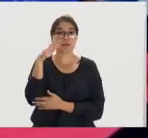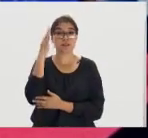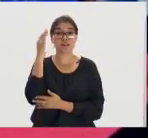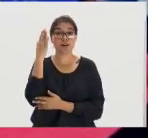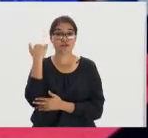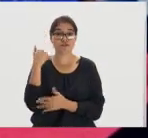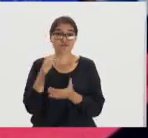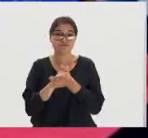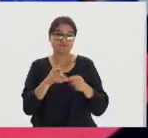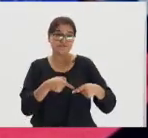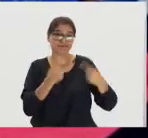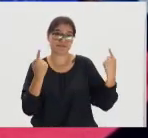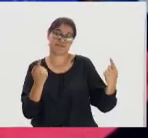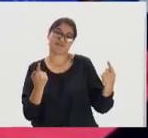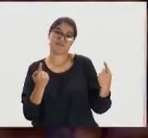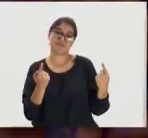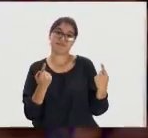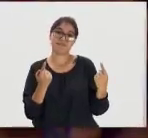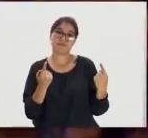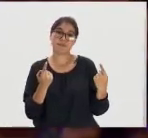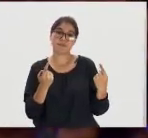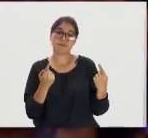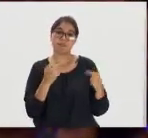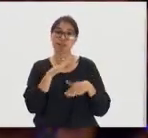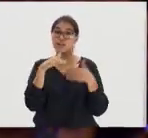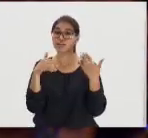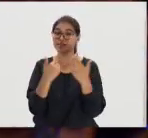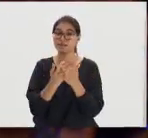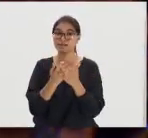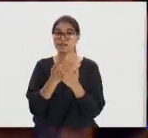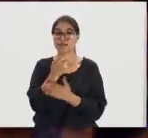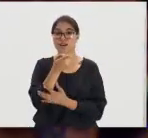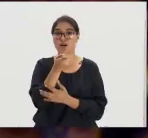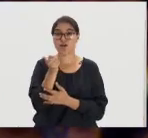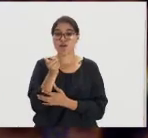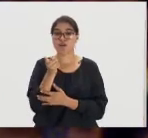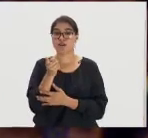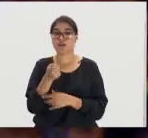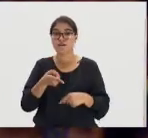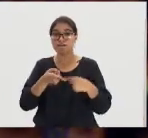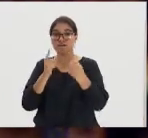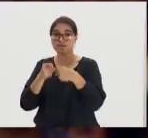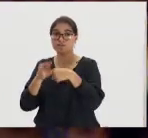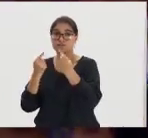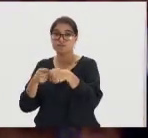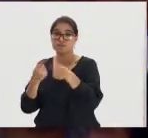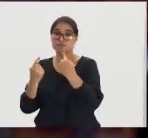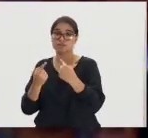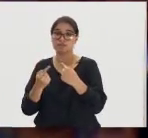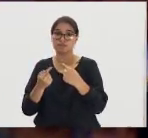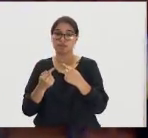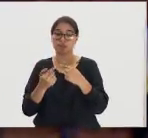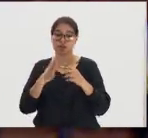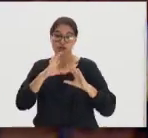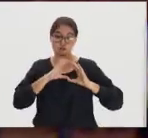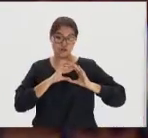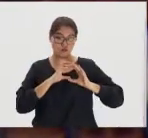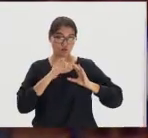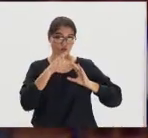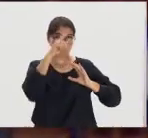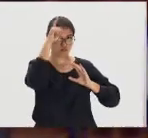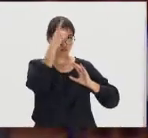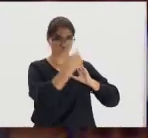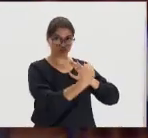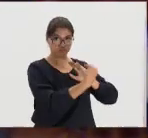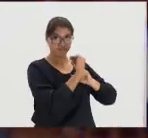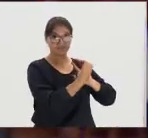El enemigo te tienta conforme a tu corazón. A mí me da cólera cuando vienen todos echándole la culpa a